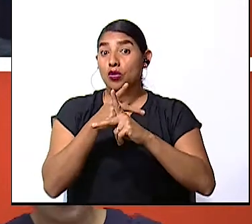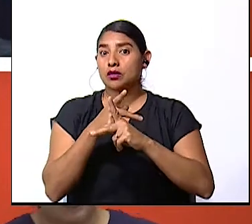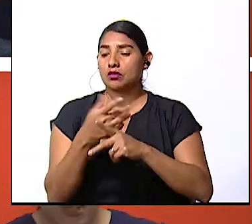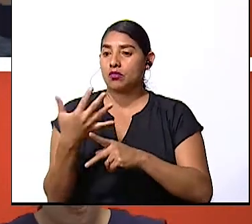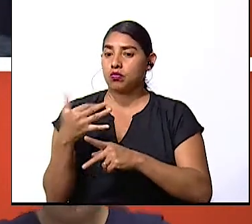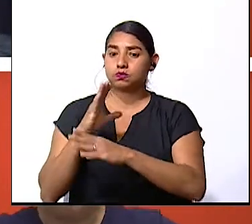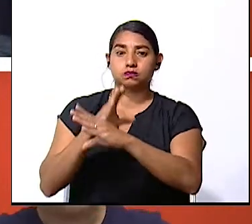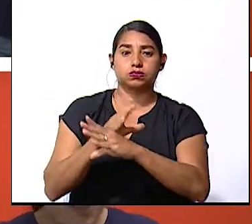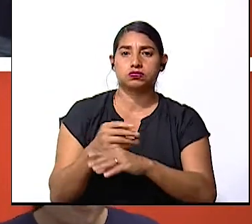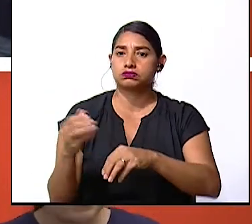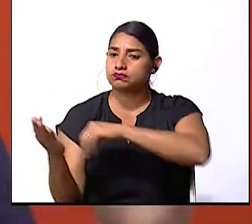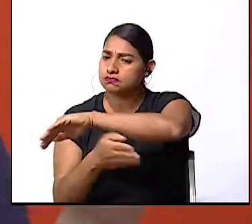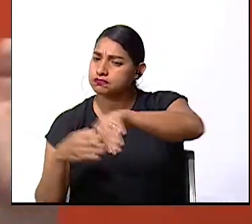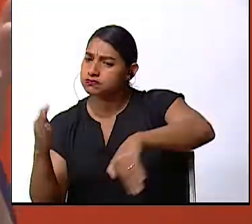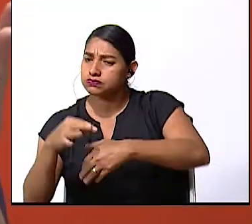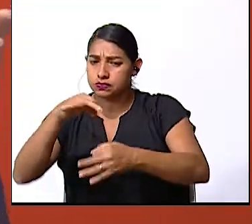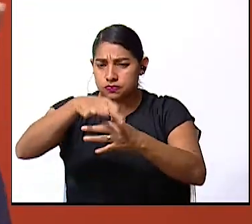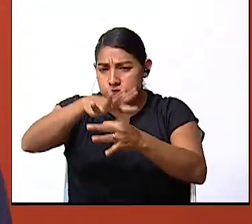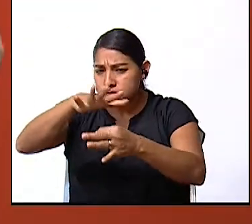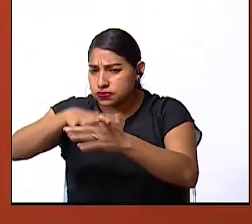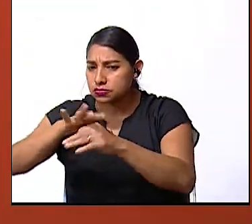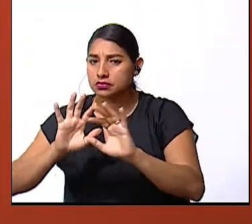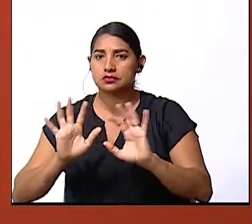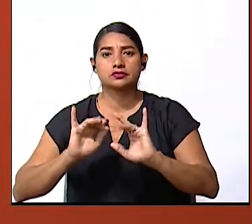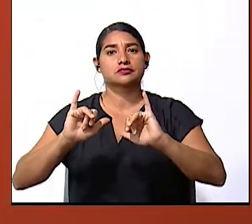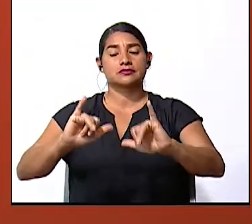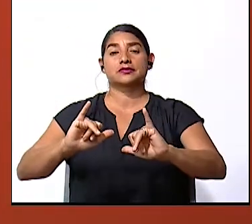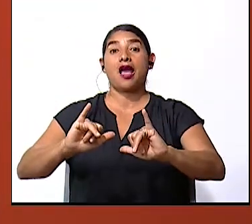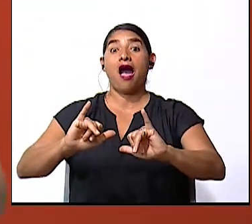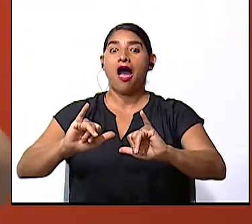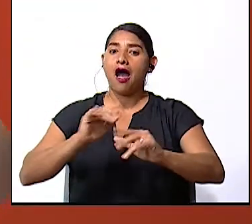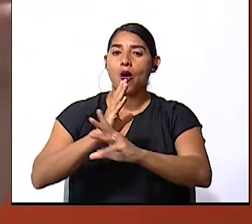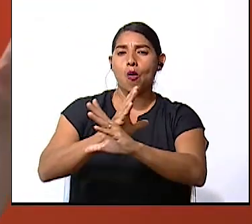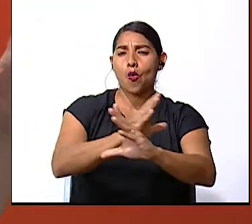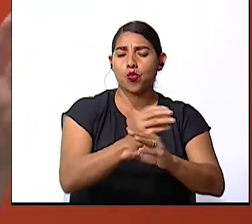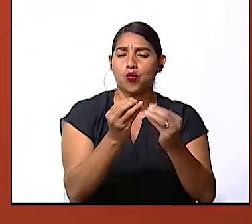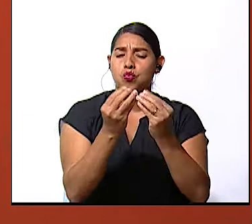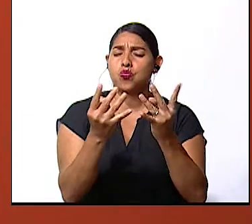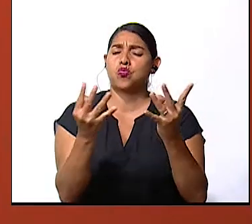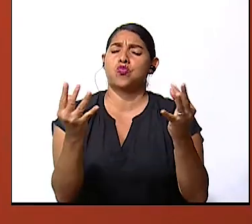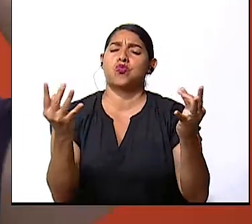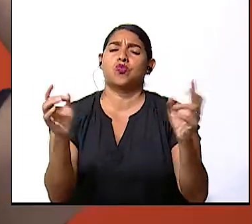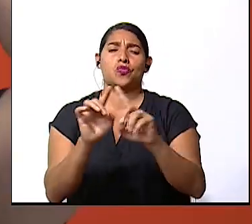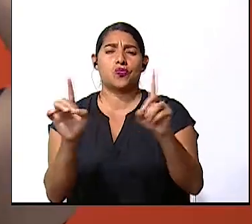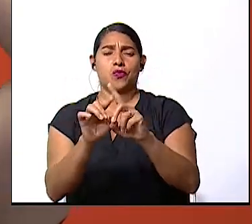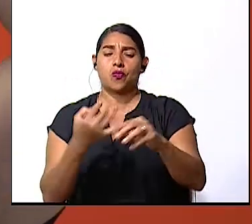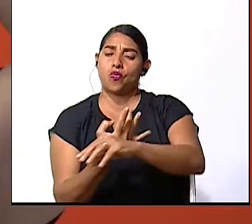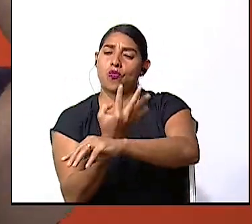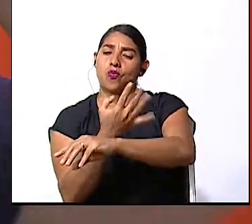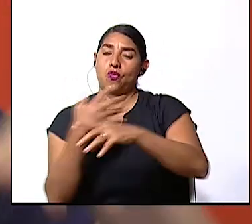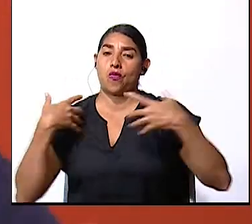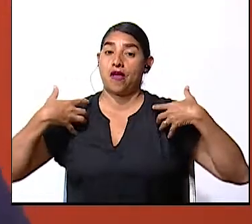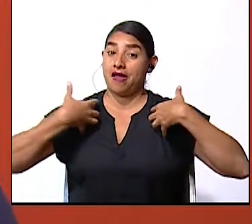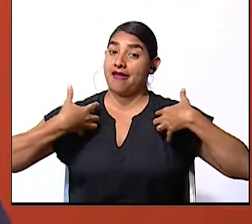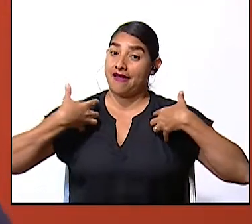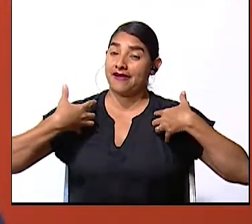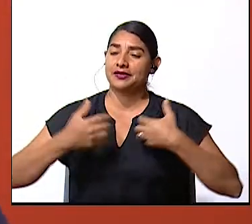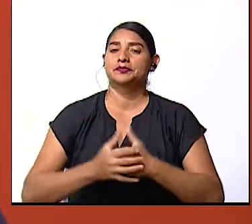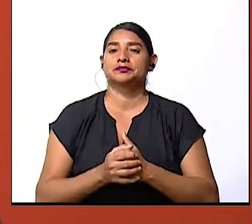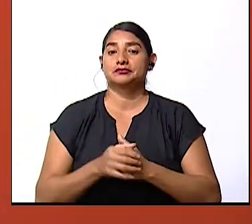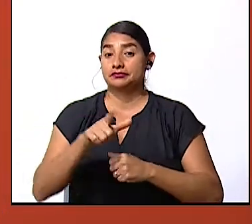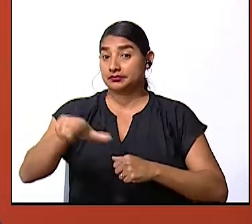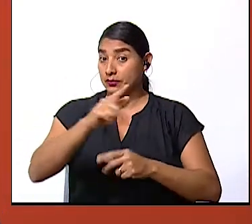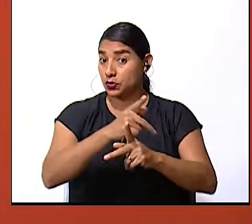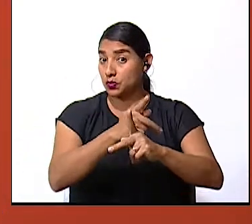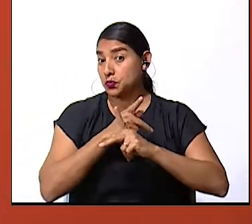que no puedan ser explotadas ni deforestadas, y esto preserva infinidad de especies de flora y de fauna. Las